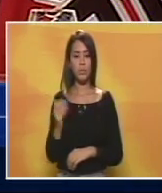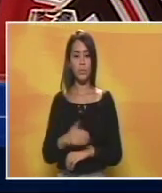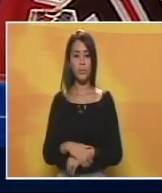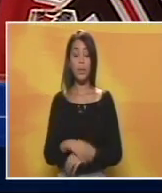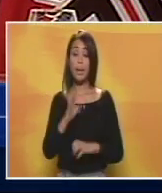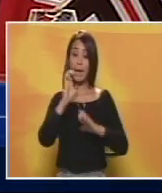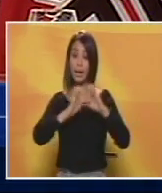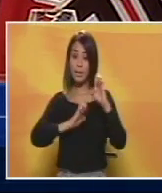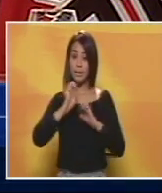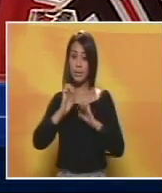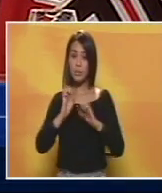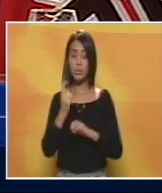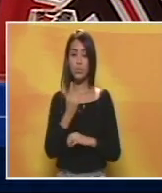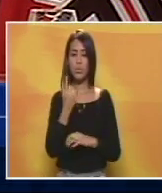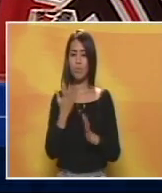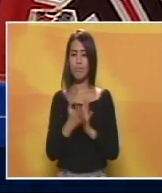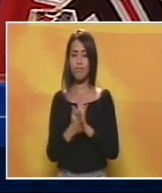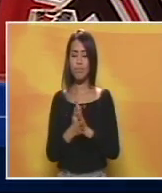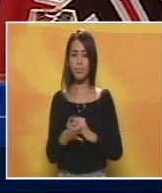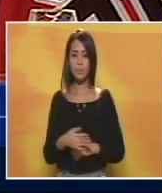estas auditorías son